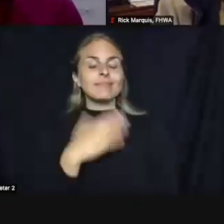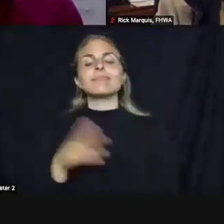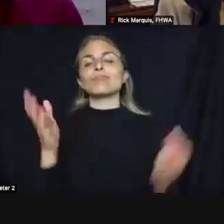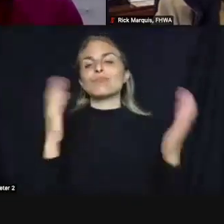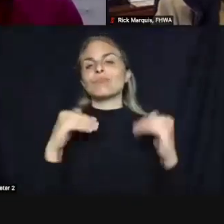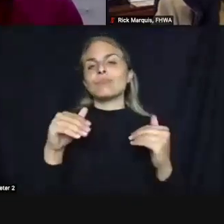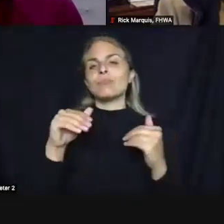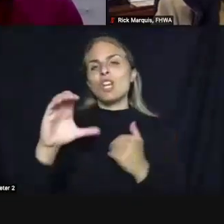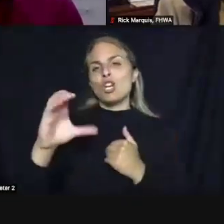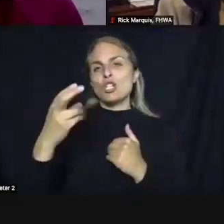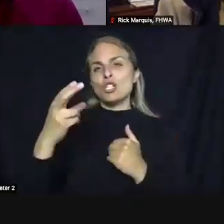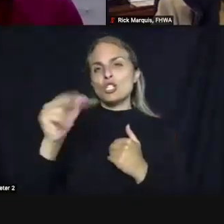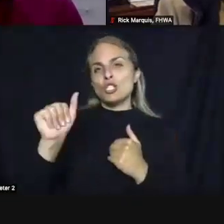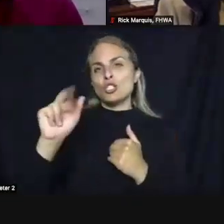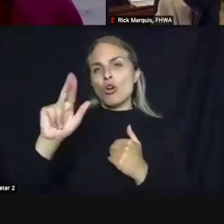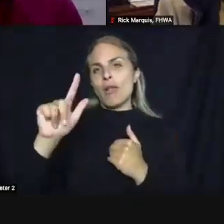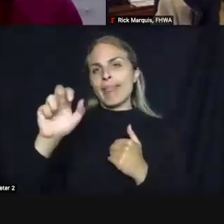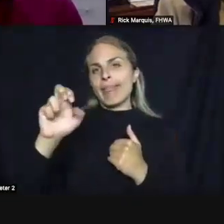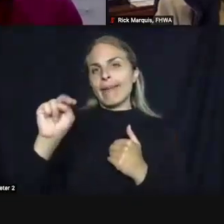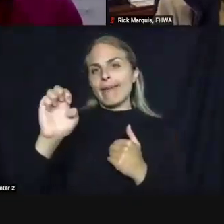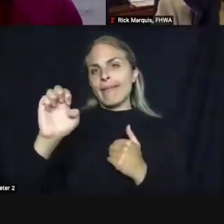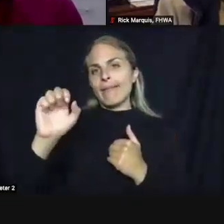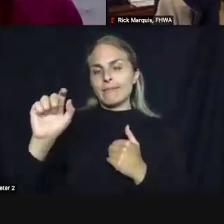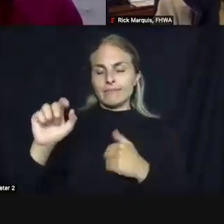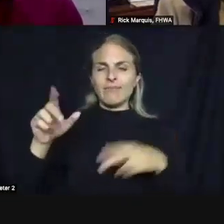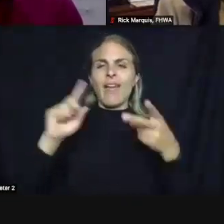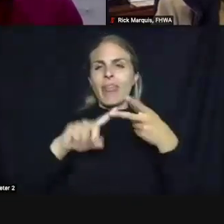gracias, señor Sanford.